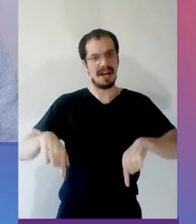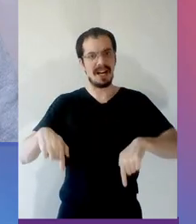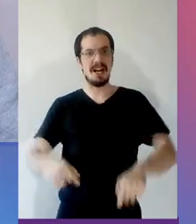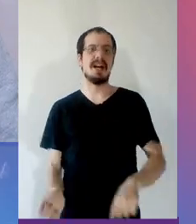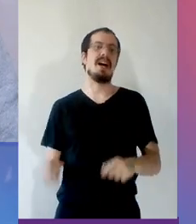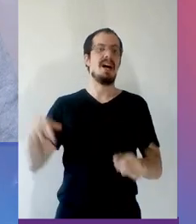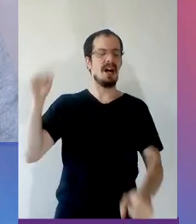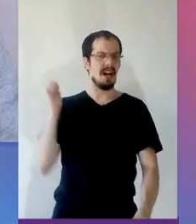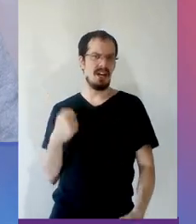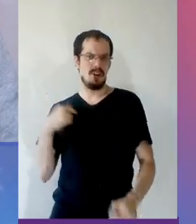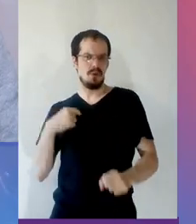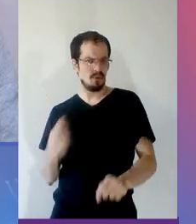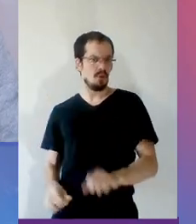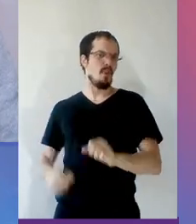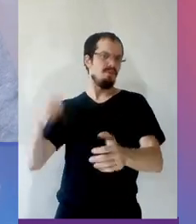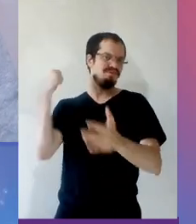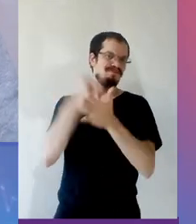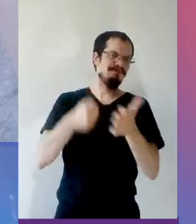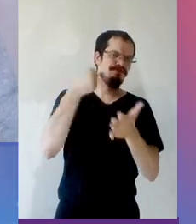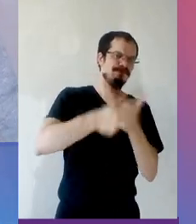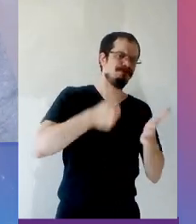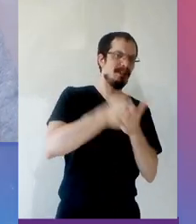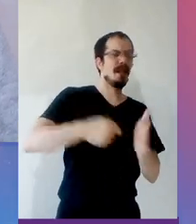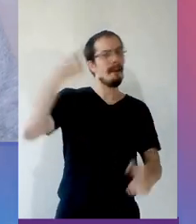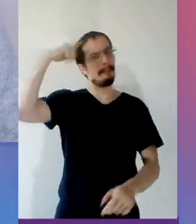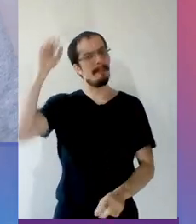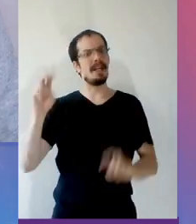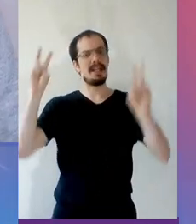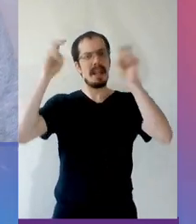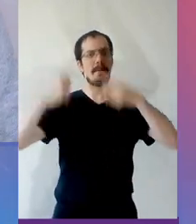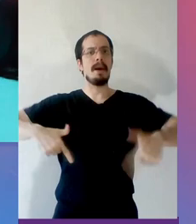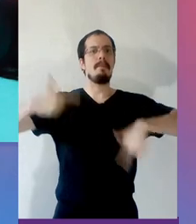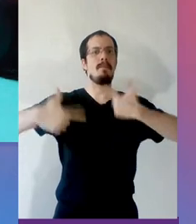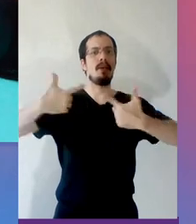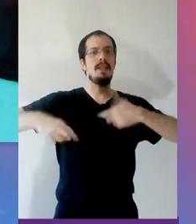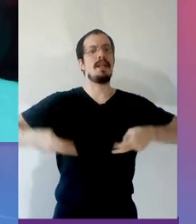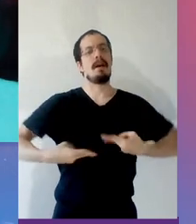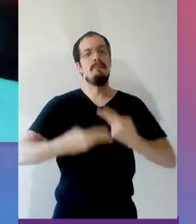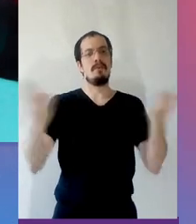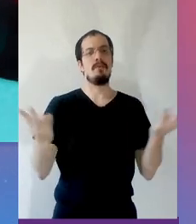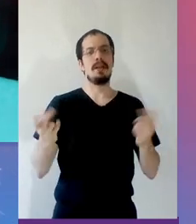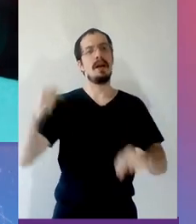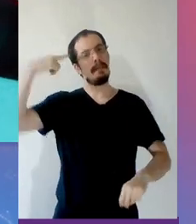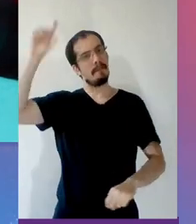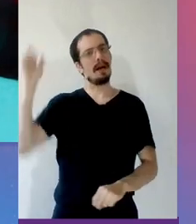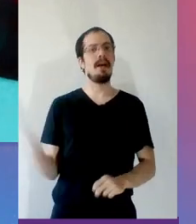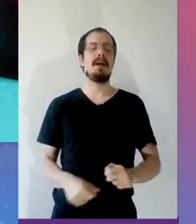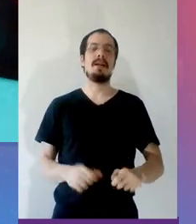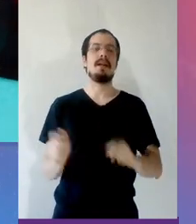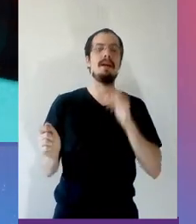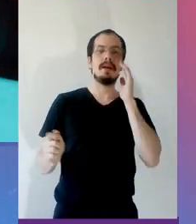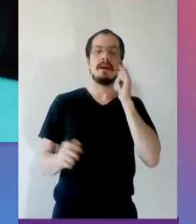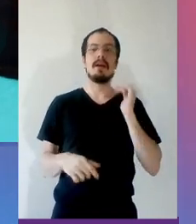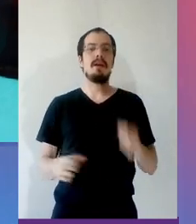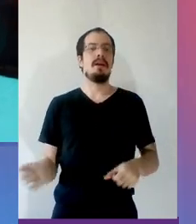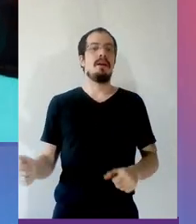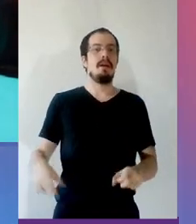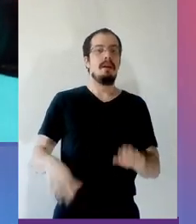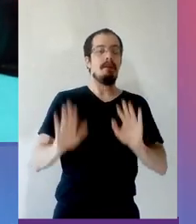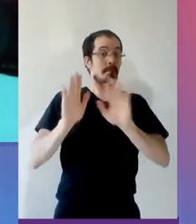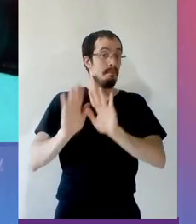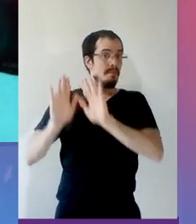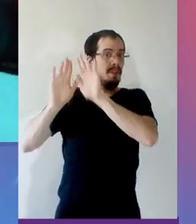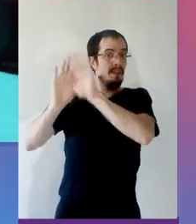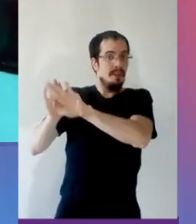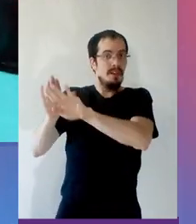aquí seguramente, porque existan políticas públicas y sistemas de protección social que generen los espacios y